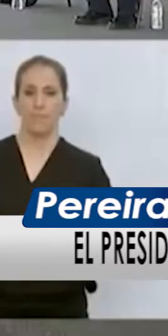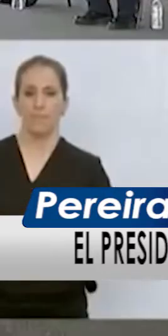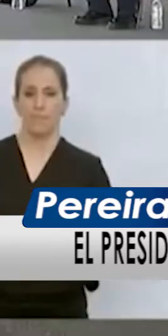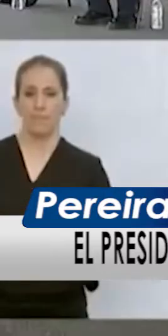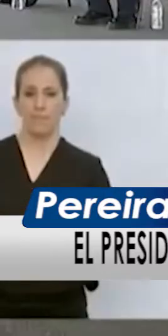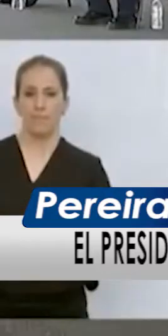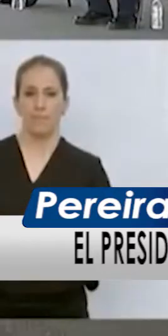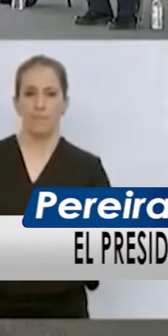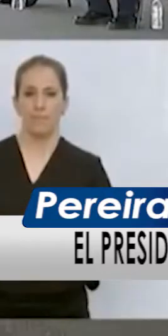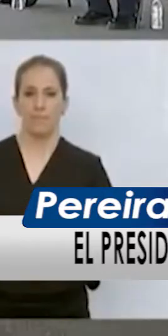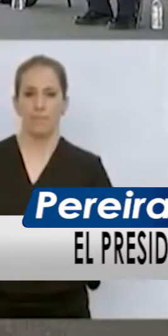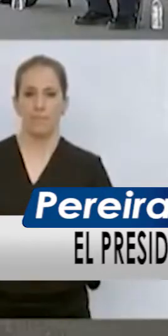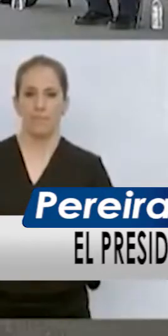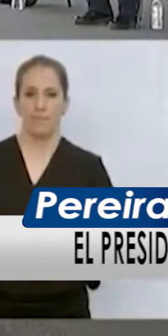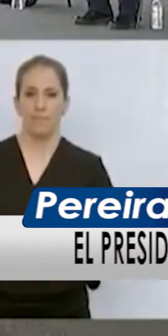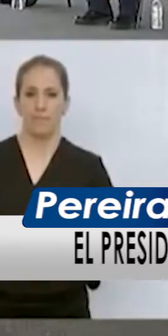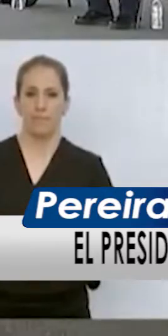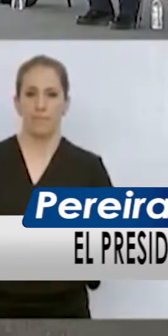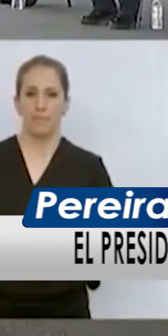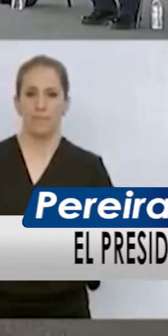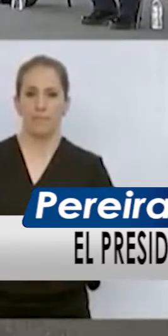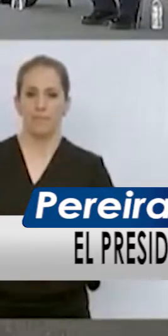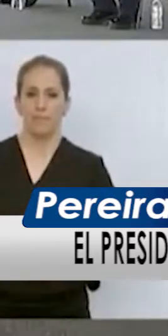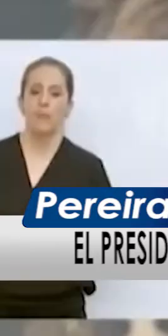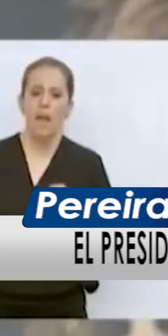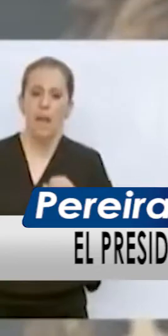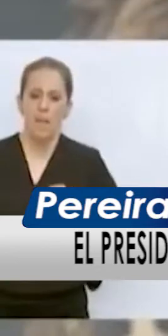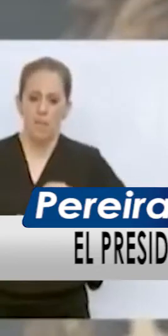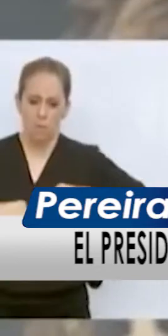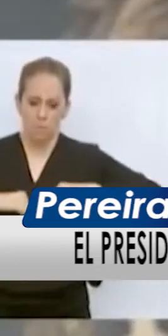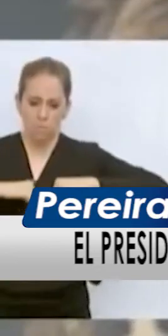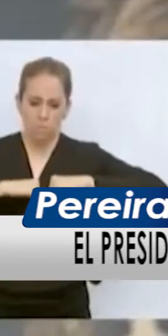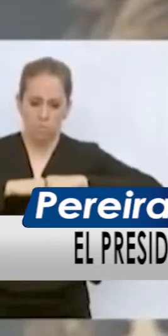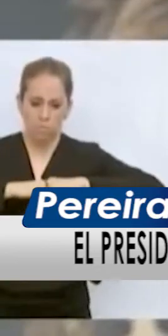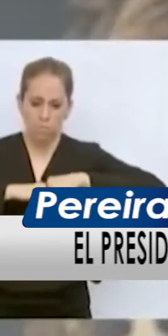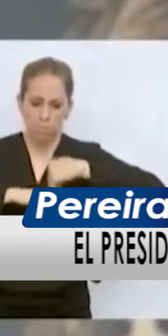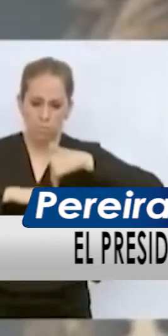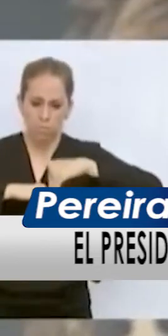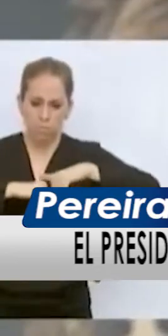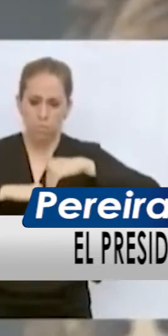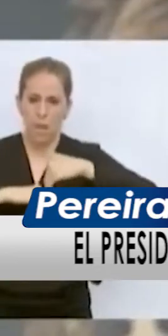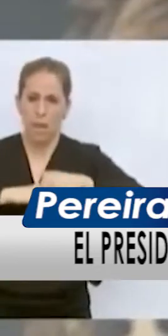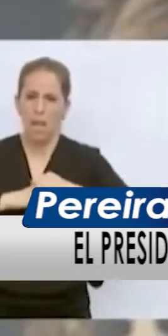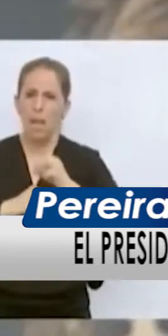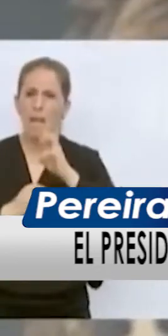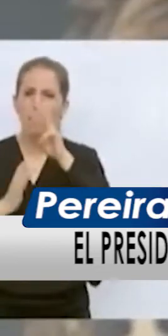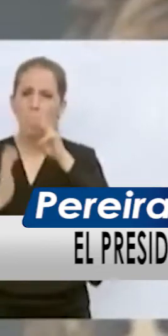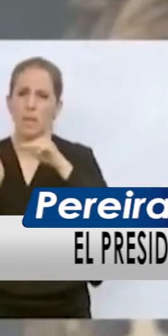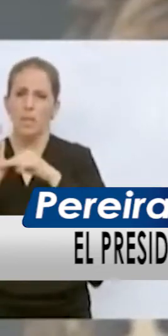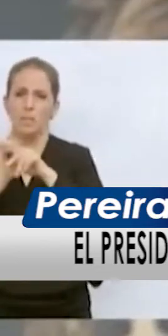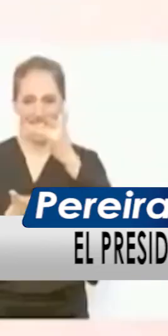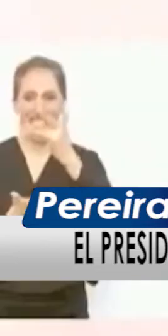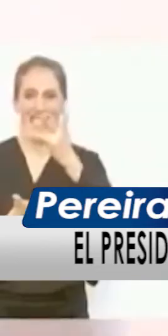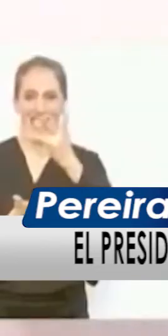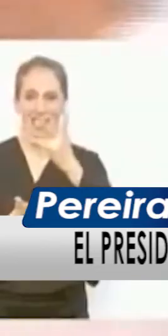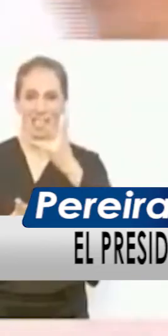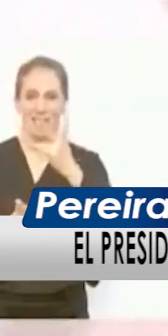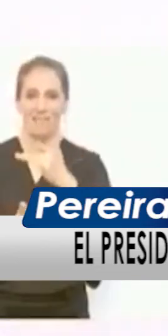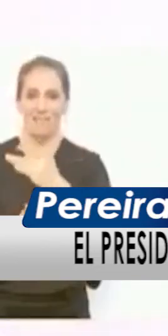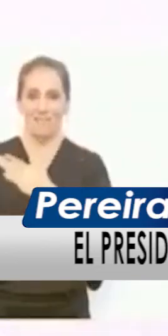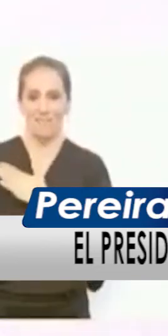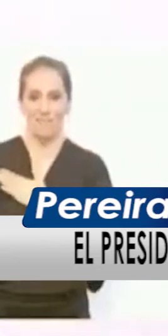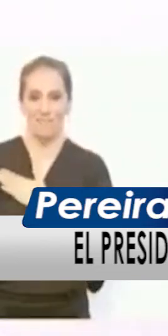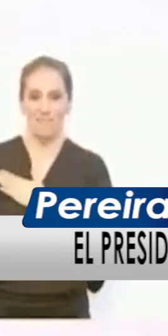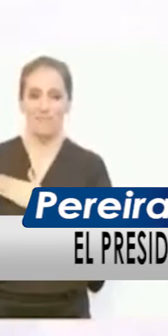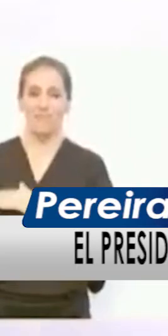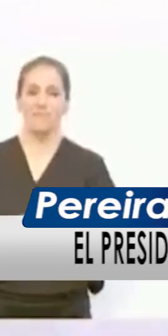público desde el inicio de la pandemia y hace meses retomó sus giras por el territorio mexicano durante la semana también ha tenido encuentros con varios